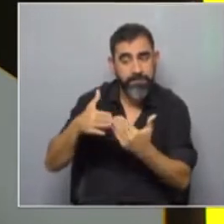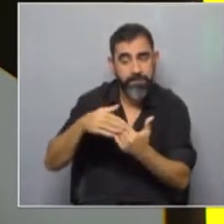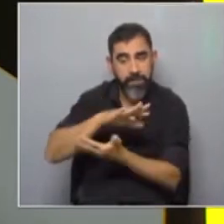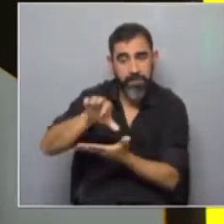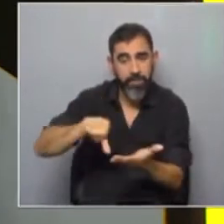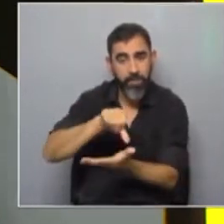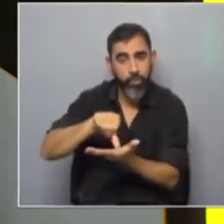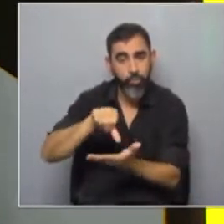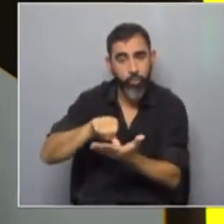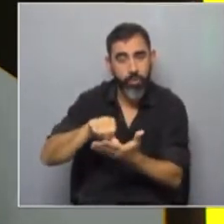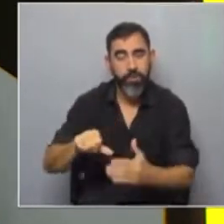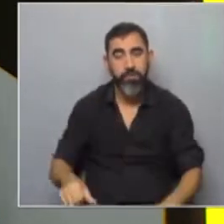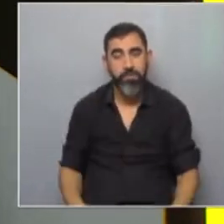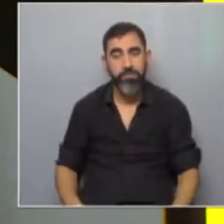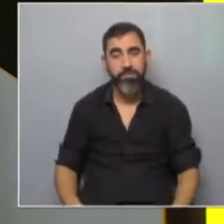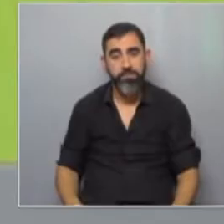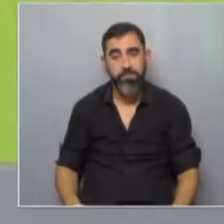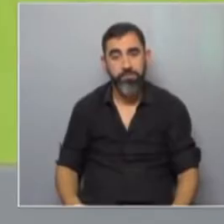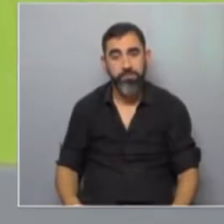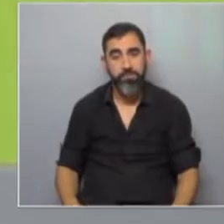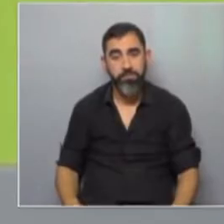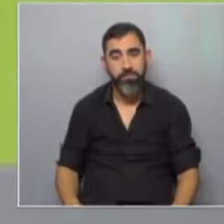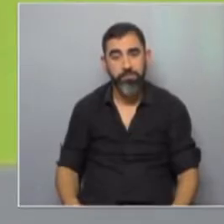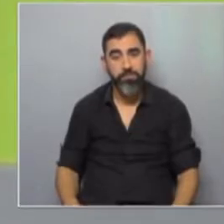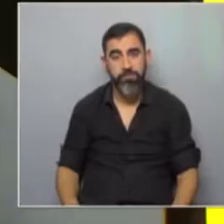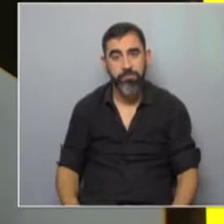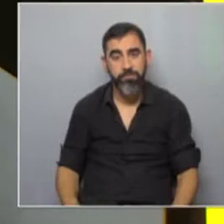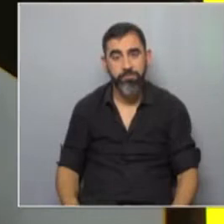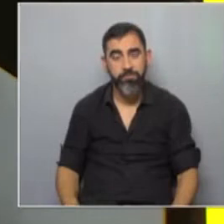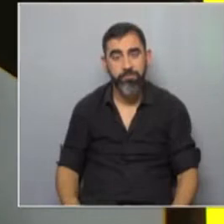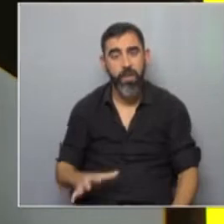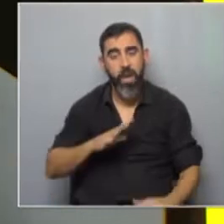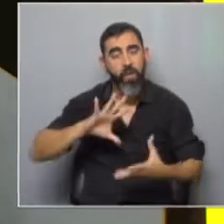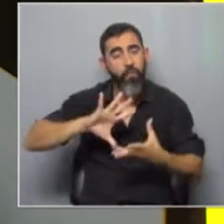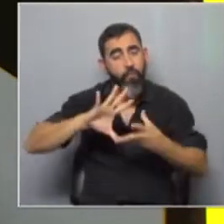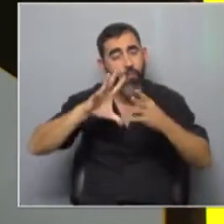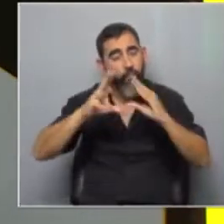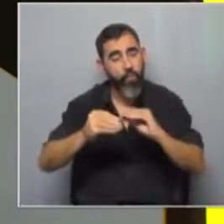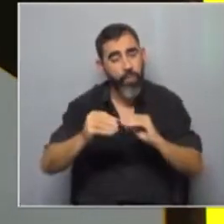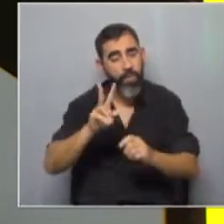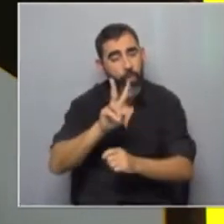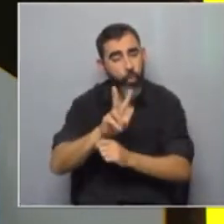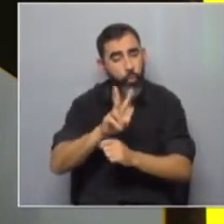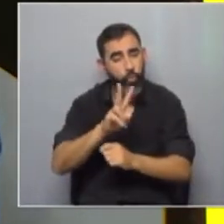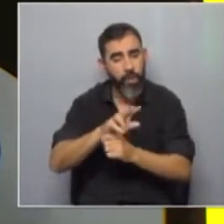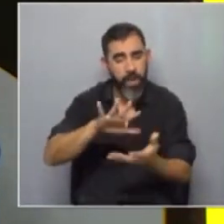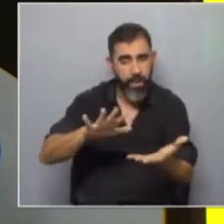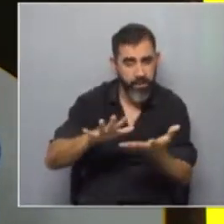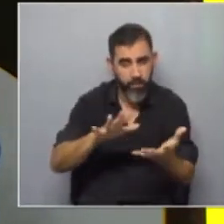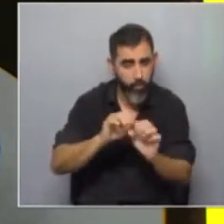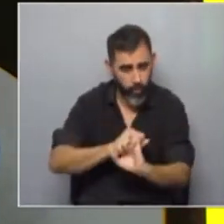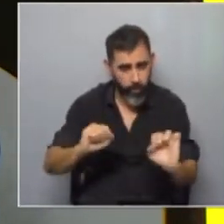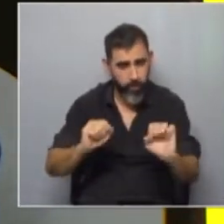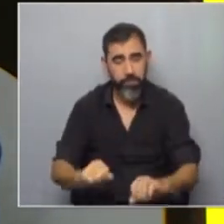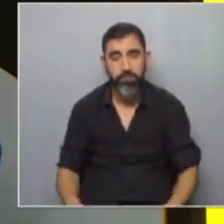Muchachos, estamos con el tiempo apretado y quiero irme preguntando, Ramiro, vos estás trabajando en Garzón ahora. Sí. Que es un buen ejemplo de